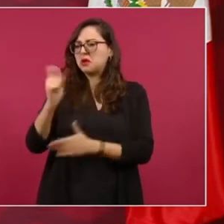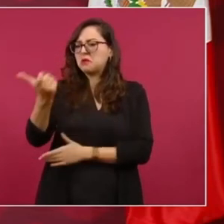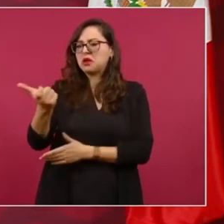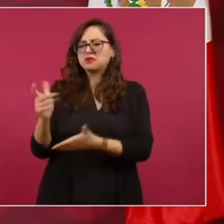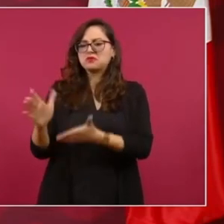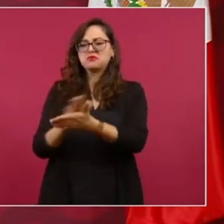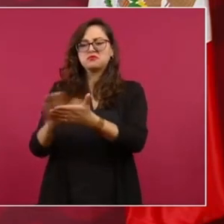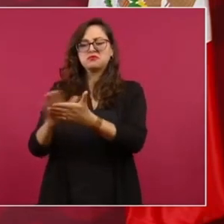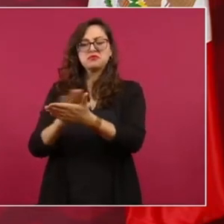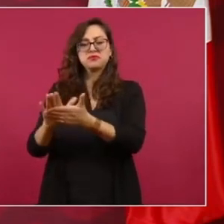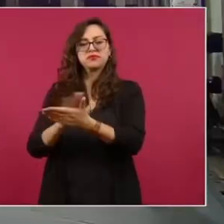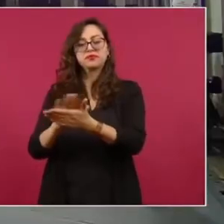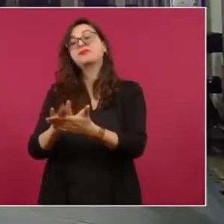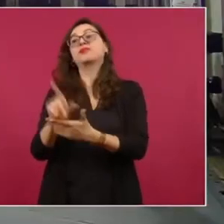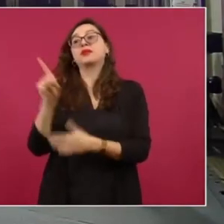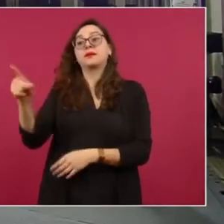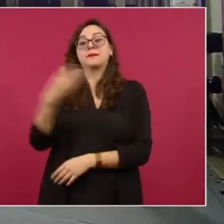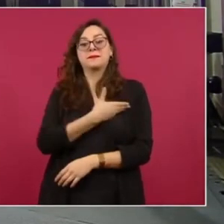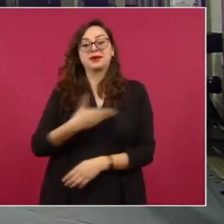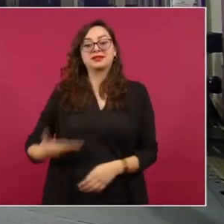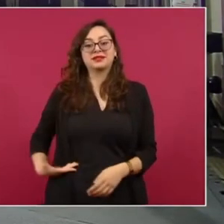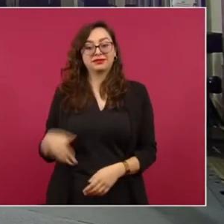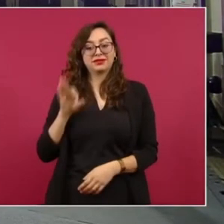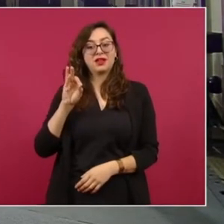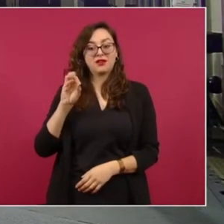entrando Fox. Por eso